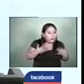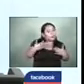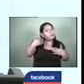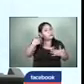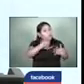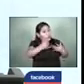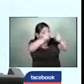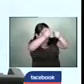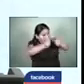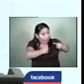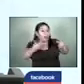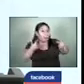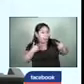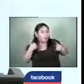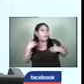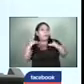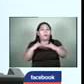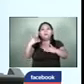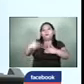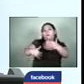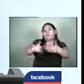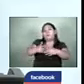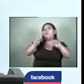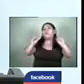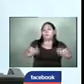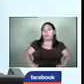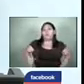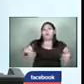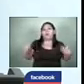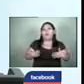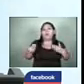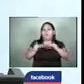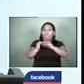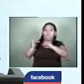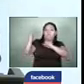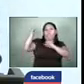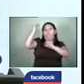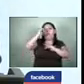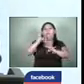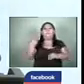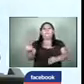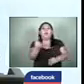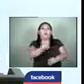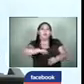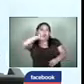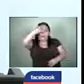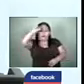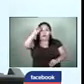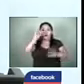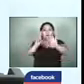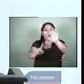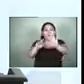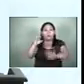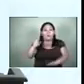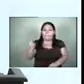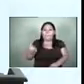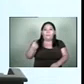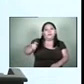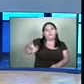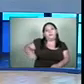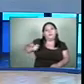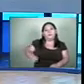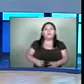siguiente administración se está realizando el ascenso de 60 colaboradores jurídicos.